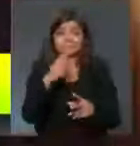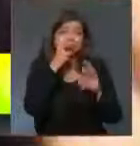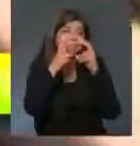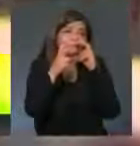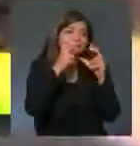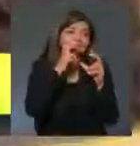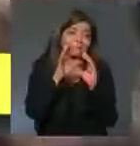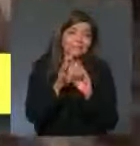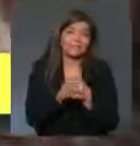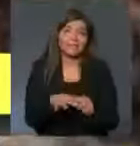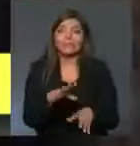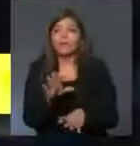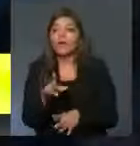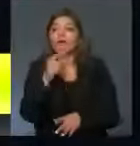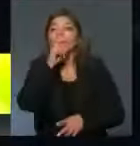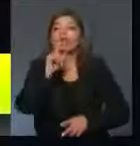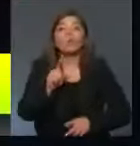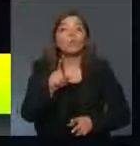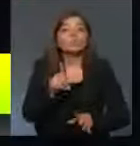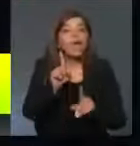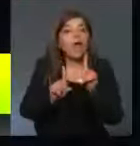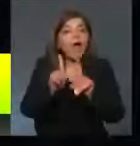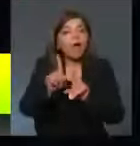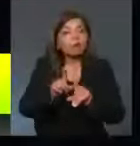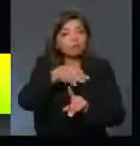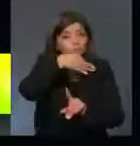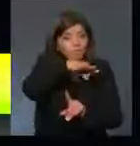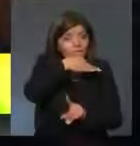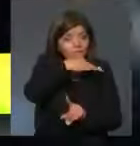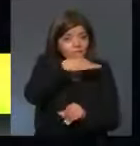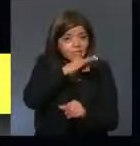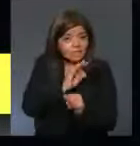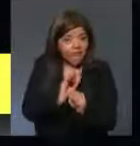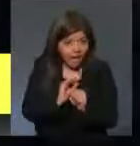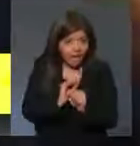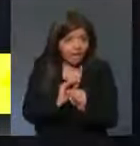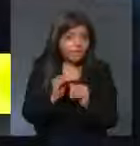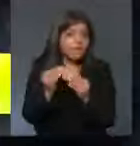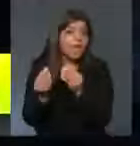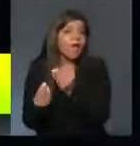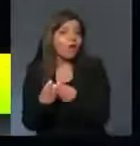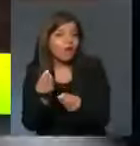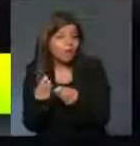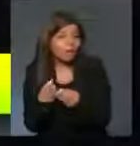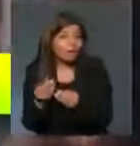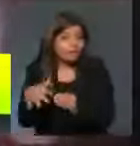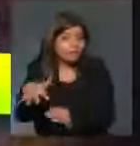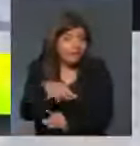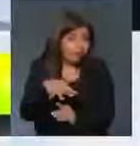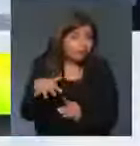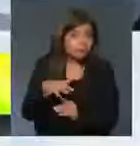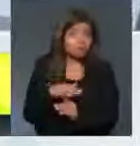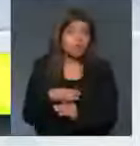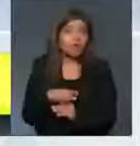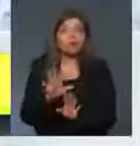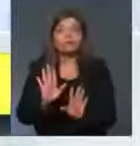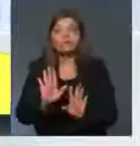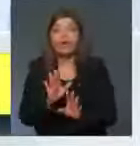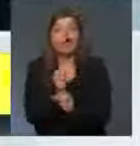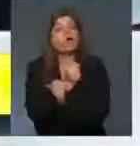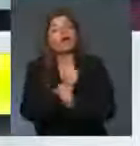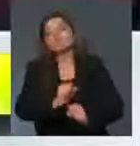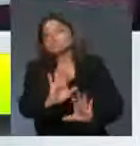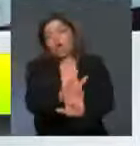¿Tenía algún mensaje? ¿Algún mensaje a propósito de la crisis con Monsalve? No